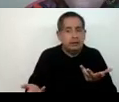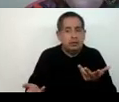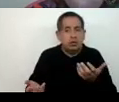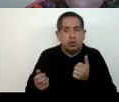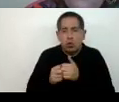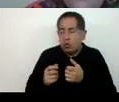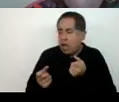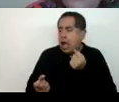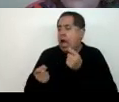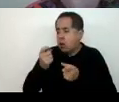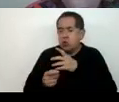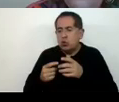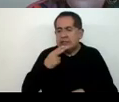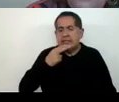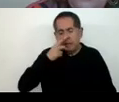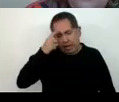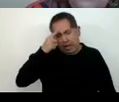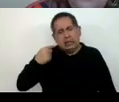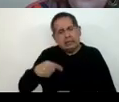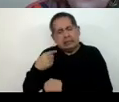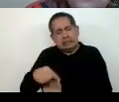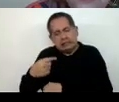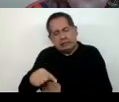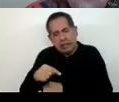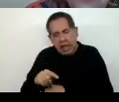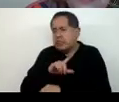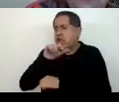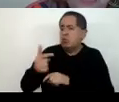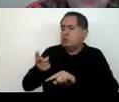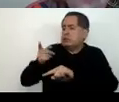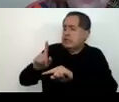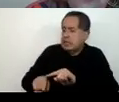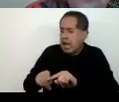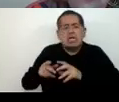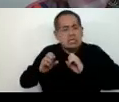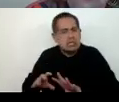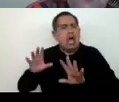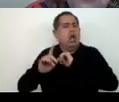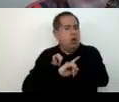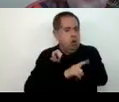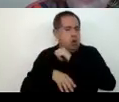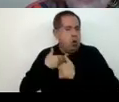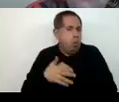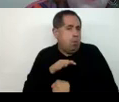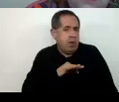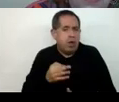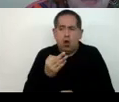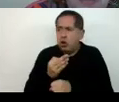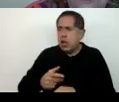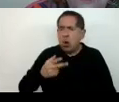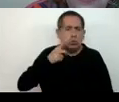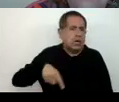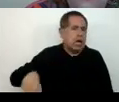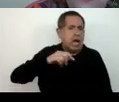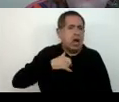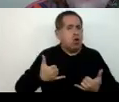reversibles de acción prolongada, por ejemplo, que son los que se están utilizando actualmente, sobre todo en población adolescente, en